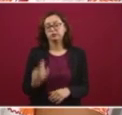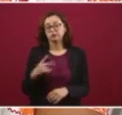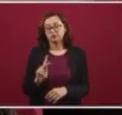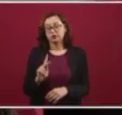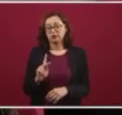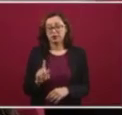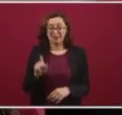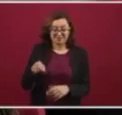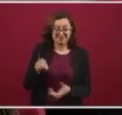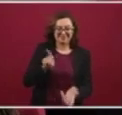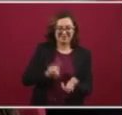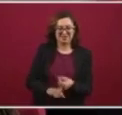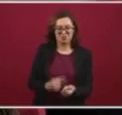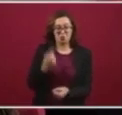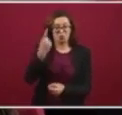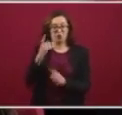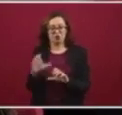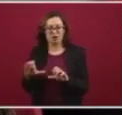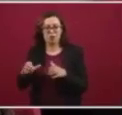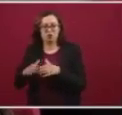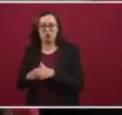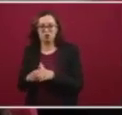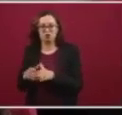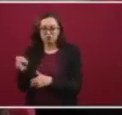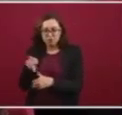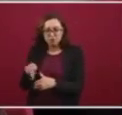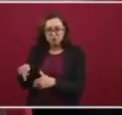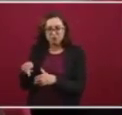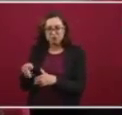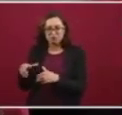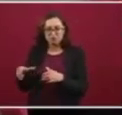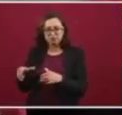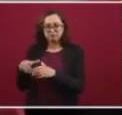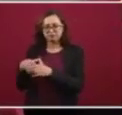de Metlatón, era Cochuapa.